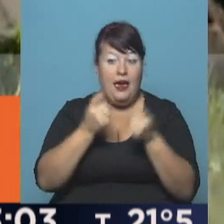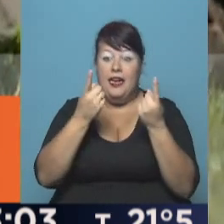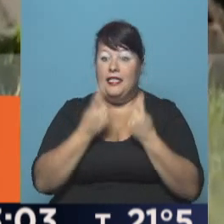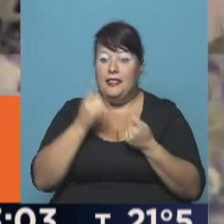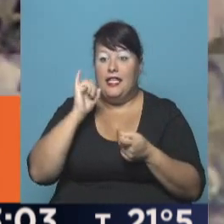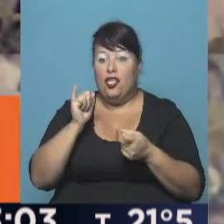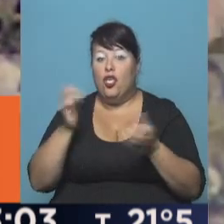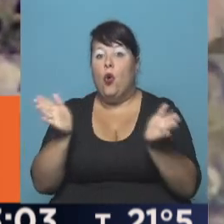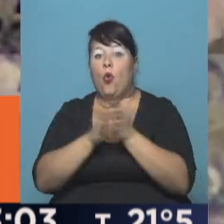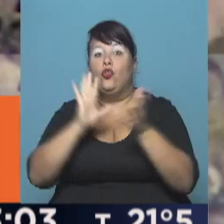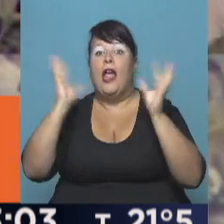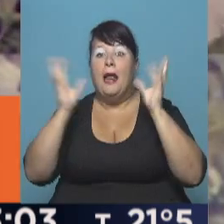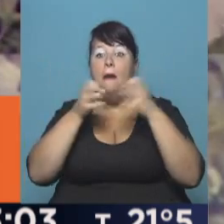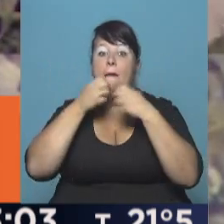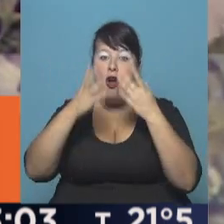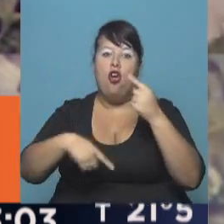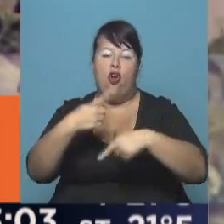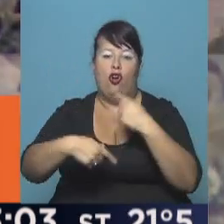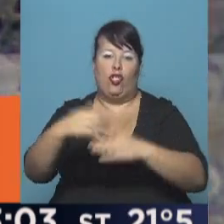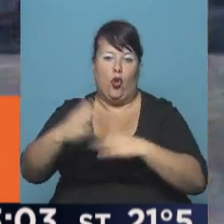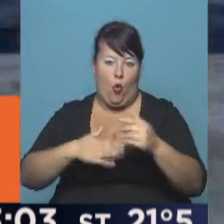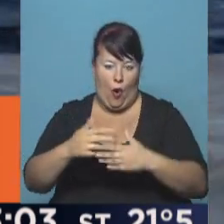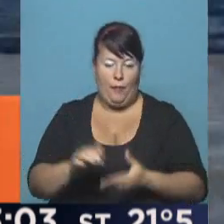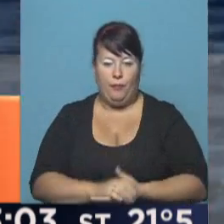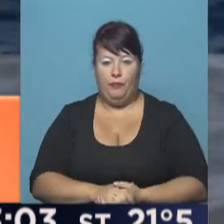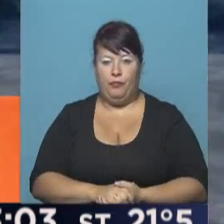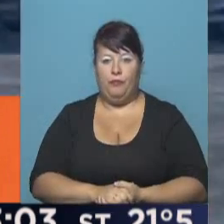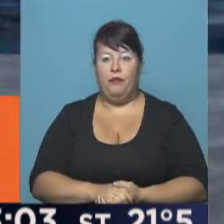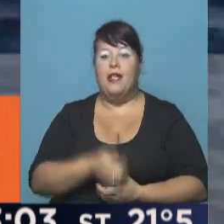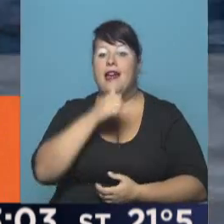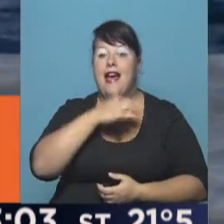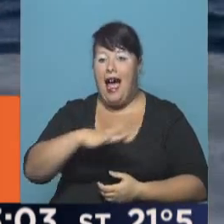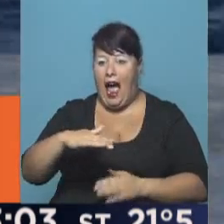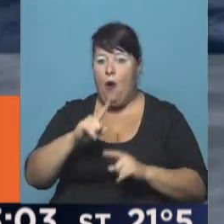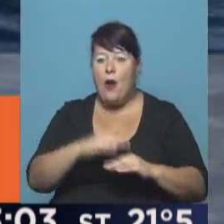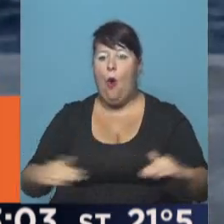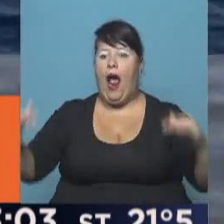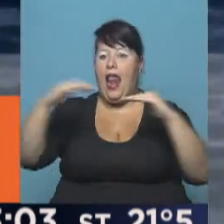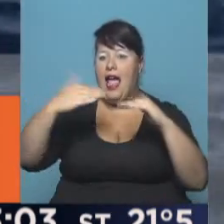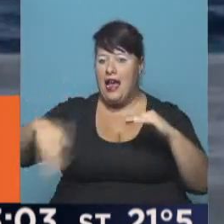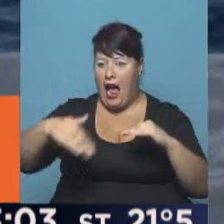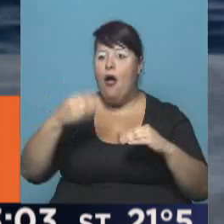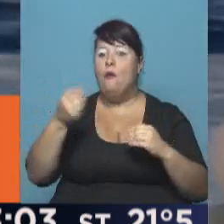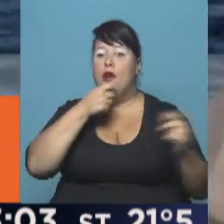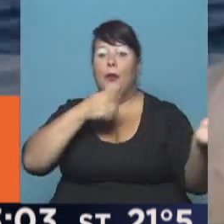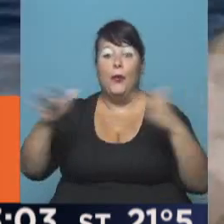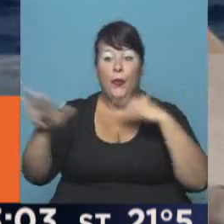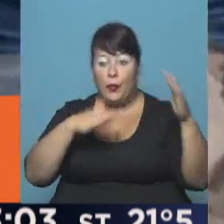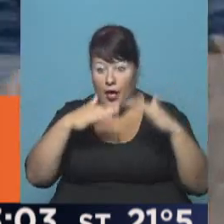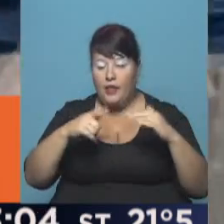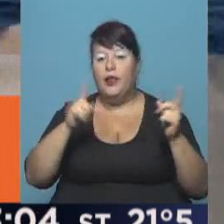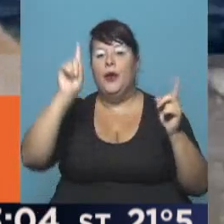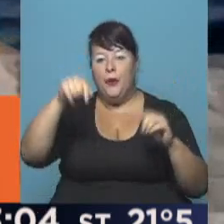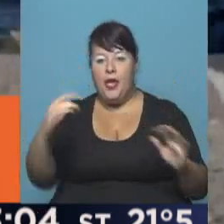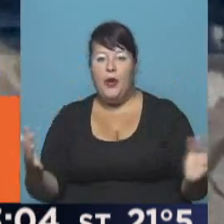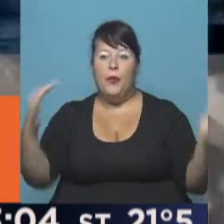de la complicidad del clima para continuar las obras. El agua está al nivel del asfalto, por eso cada vez que sopla el viento se